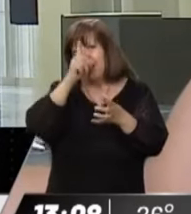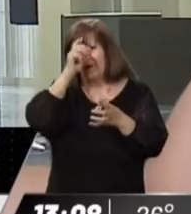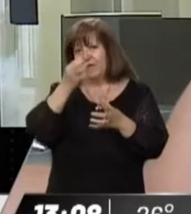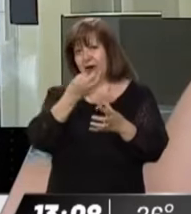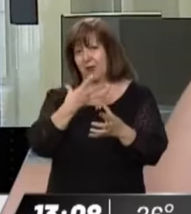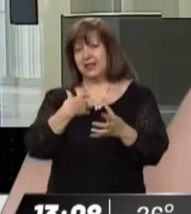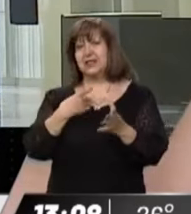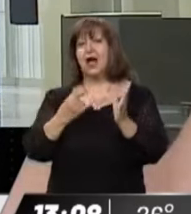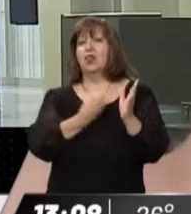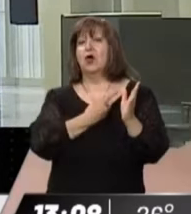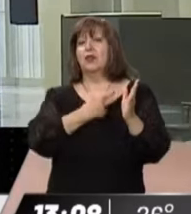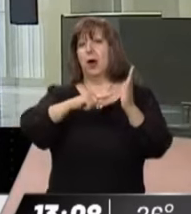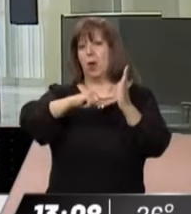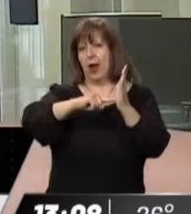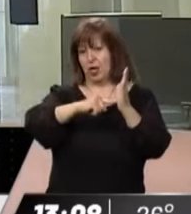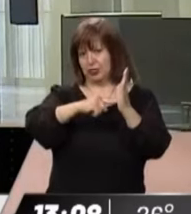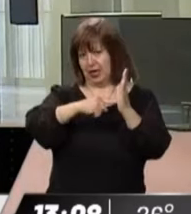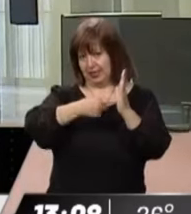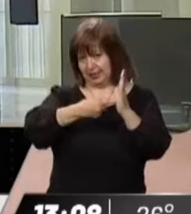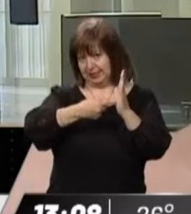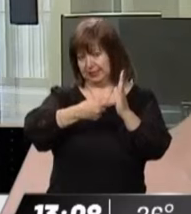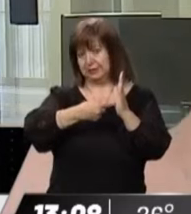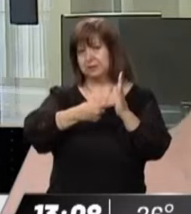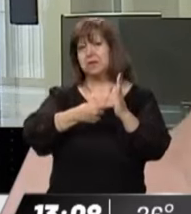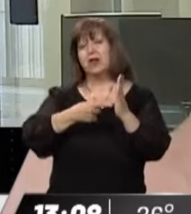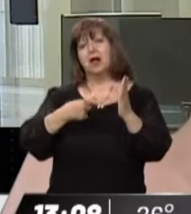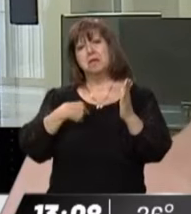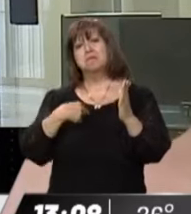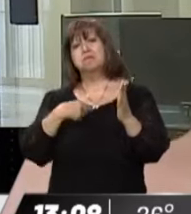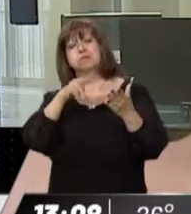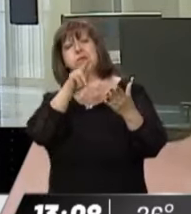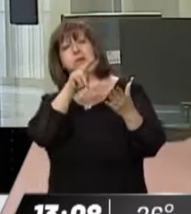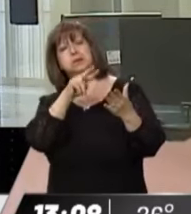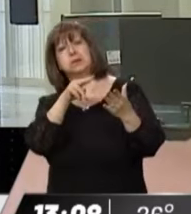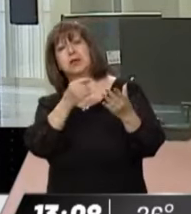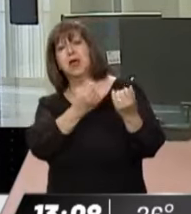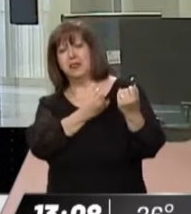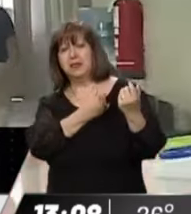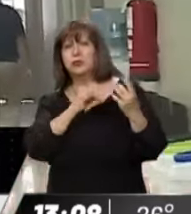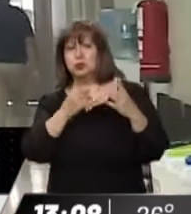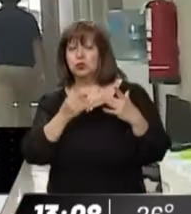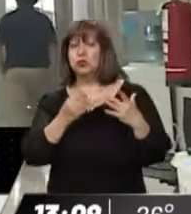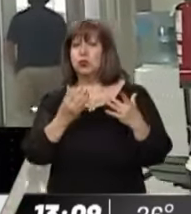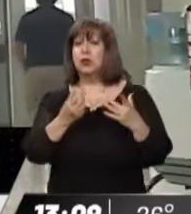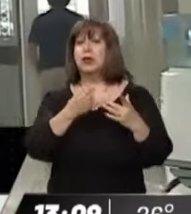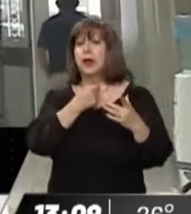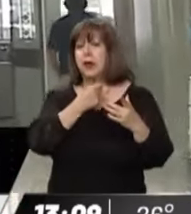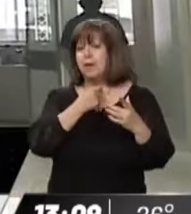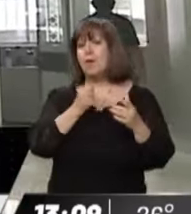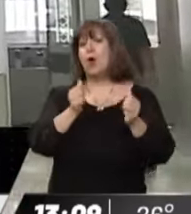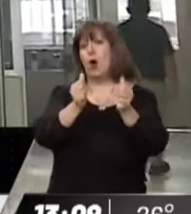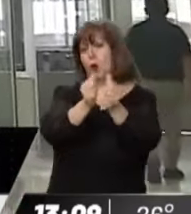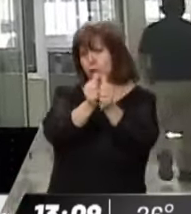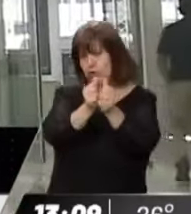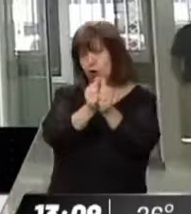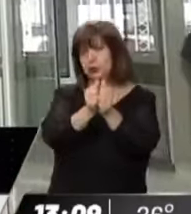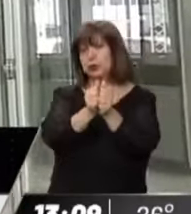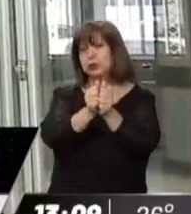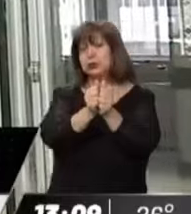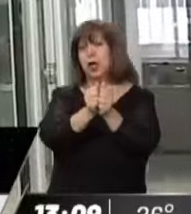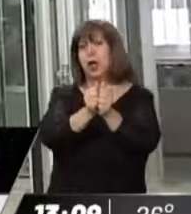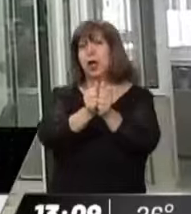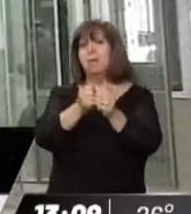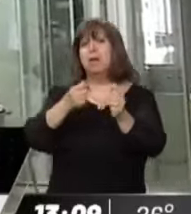se va a hacer en Buenos Aires y acompañamos las medida la acompañamos Este pero no la vamos a